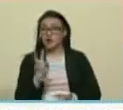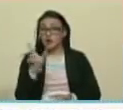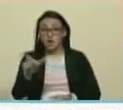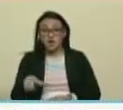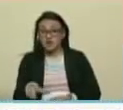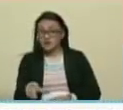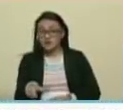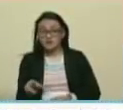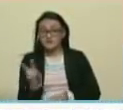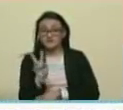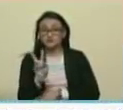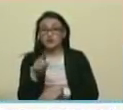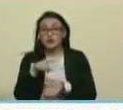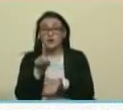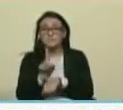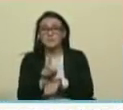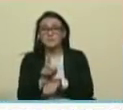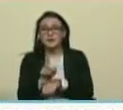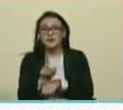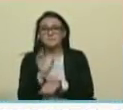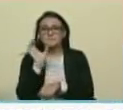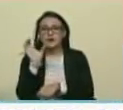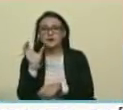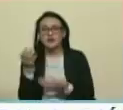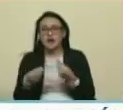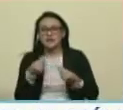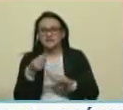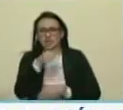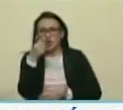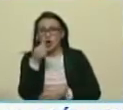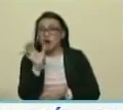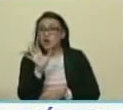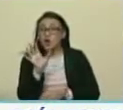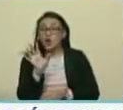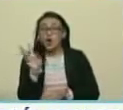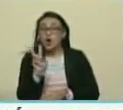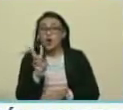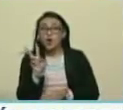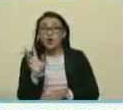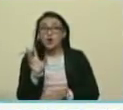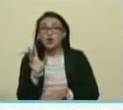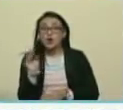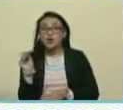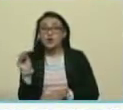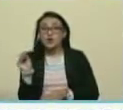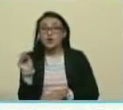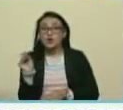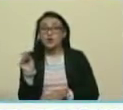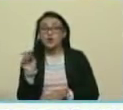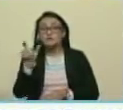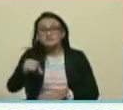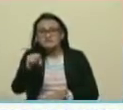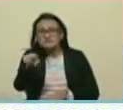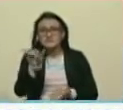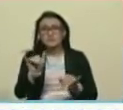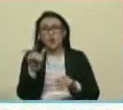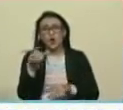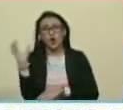Venezuela el primer país productor de cocaína, es Colombia el primer productor de cocaína del mundo